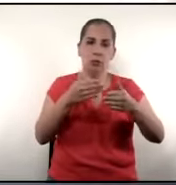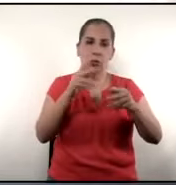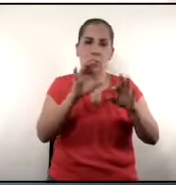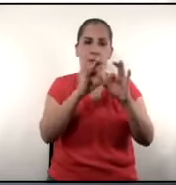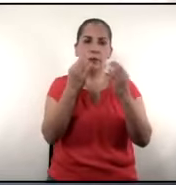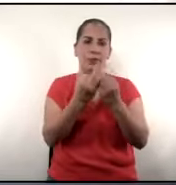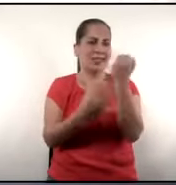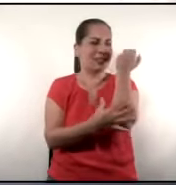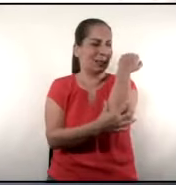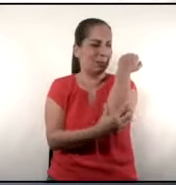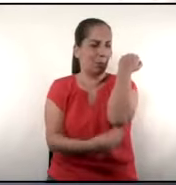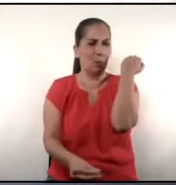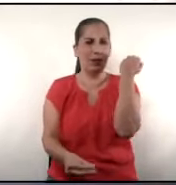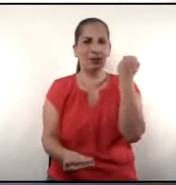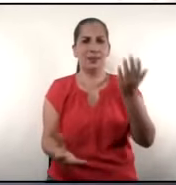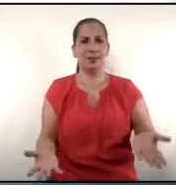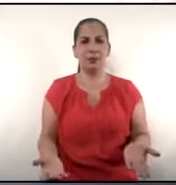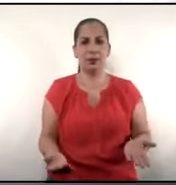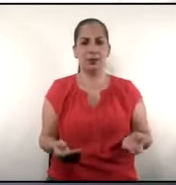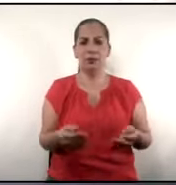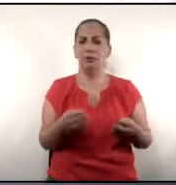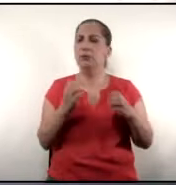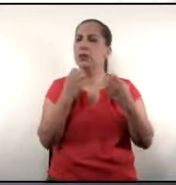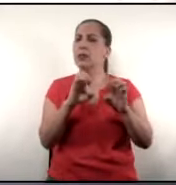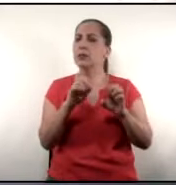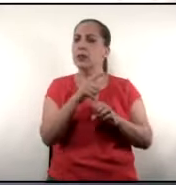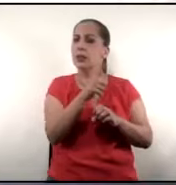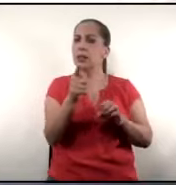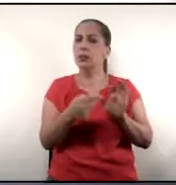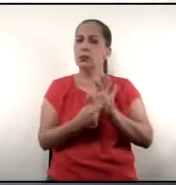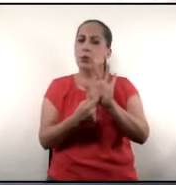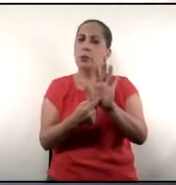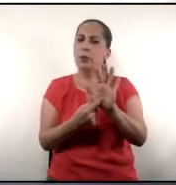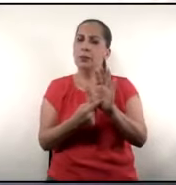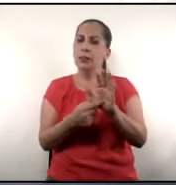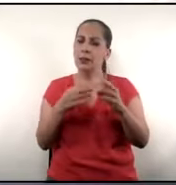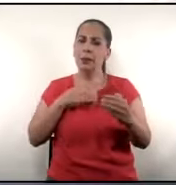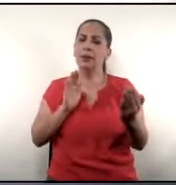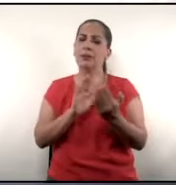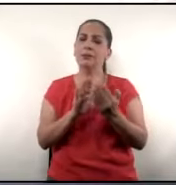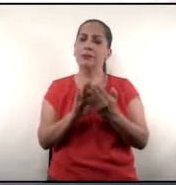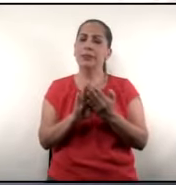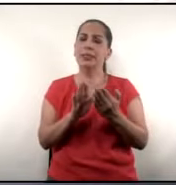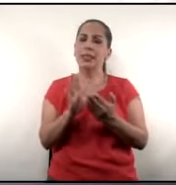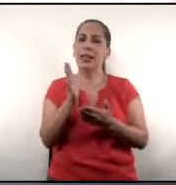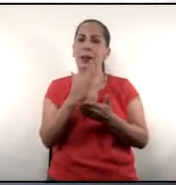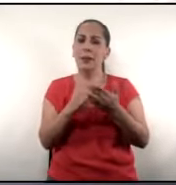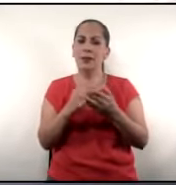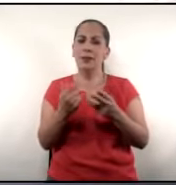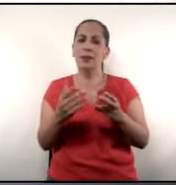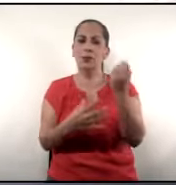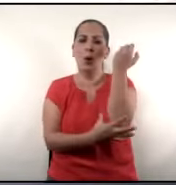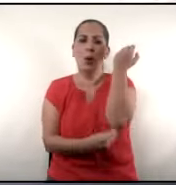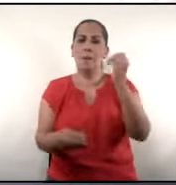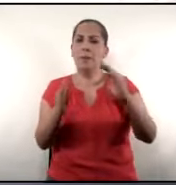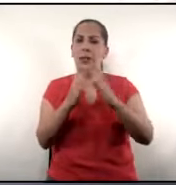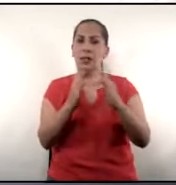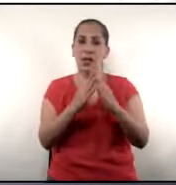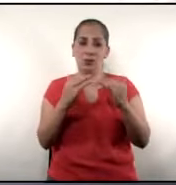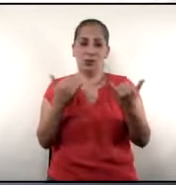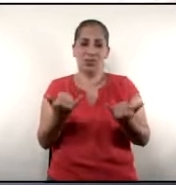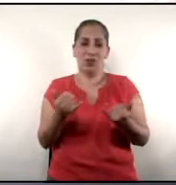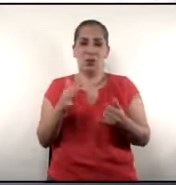extrema. ¿Qué estrategias está presentando usted para enfrentar el drama de los precarios que por estas fechas deben